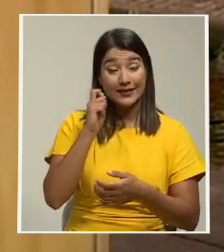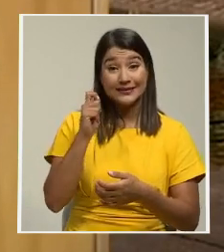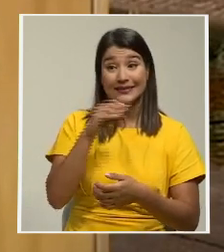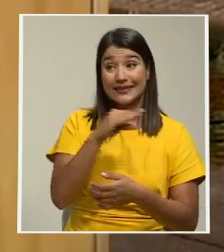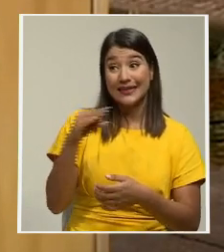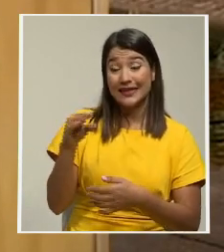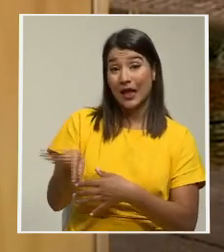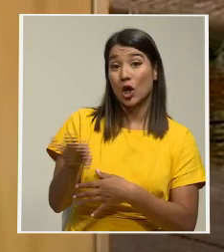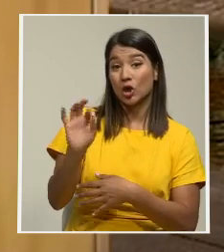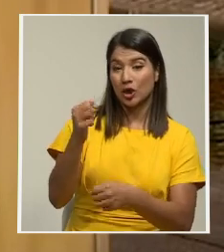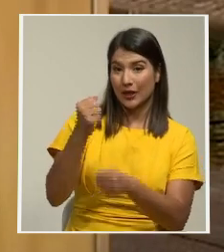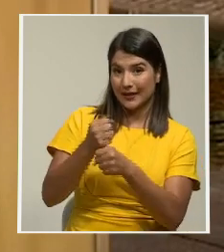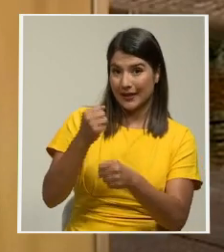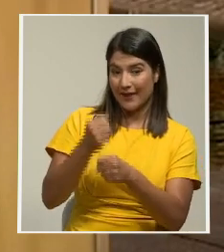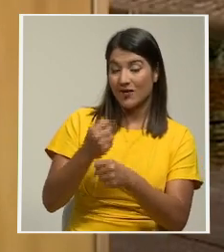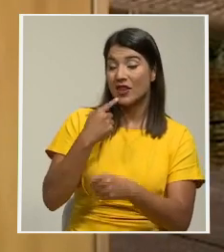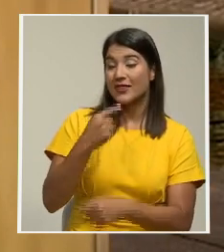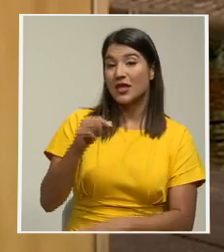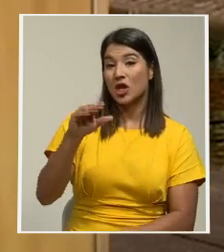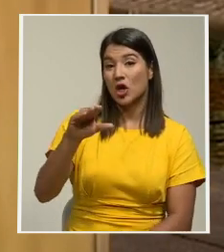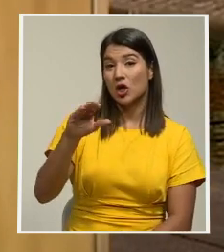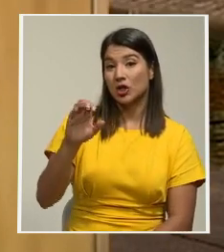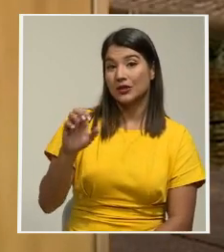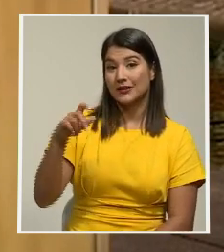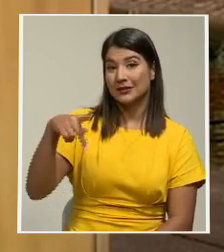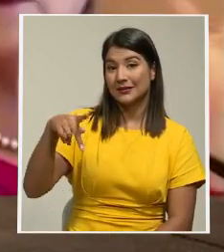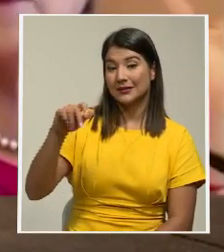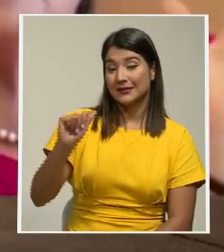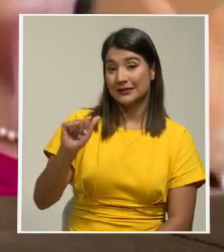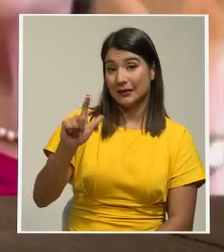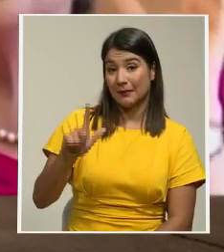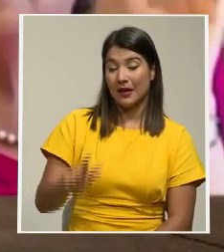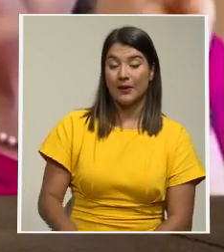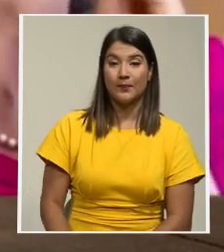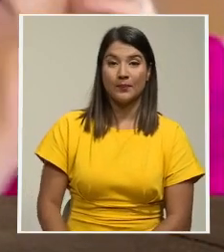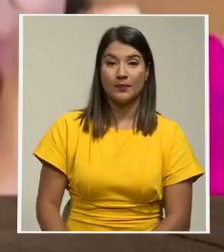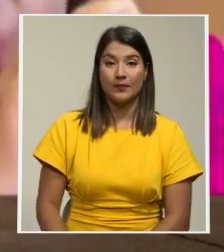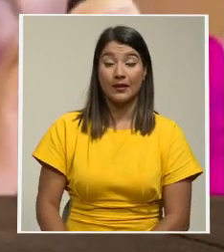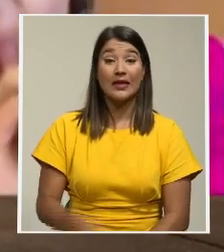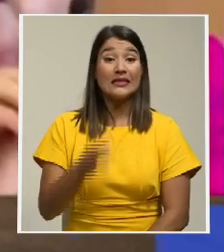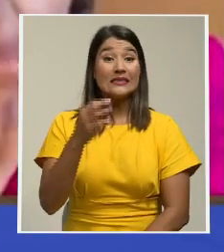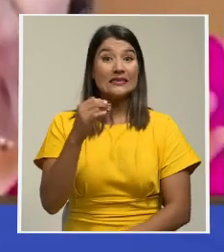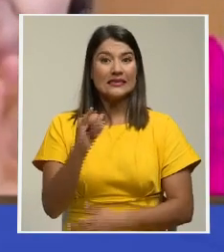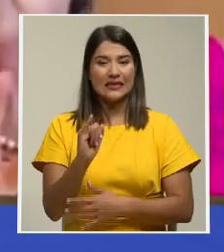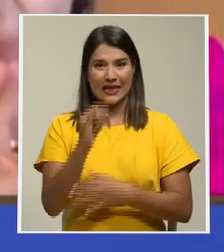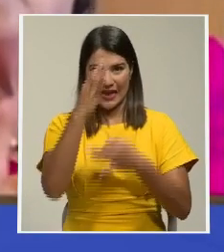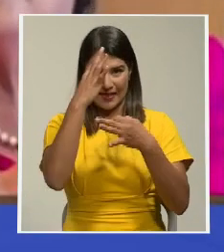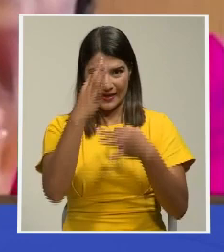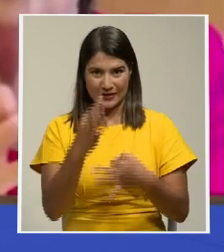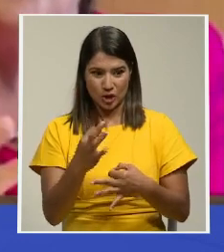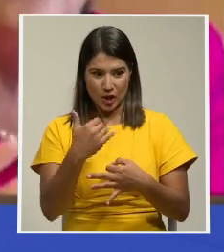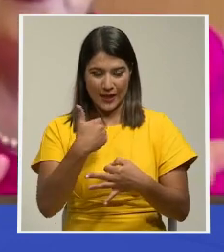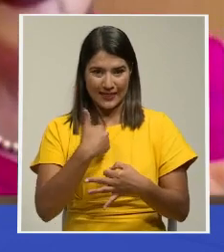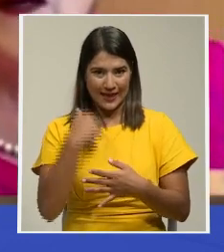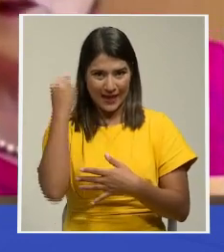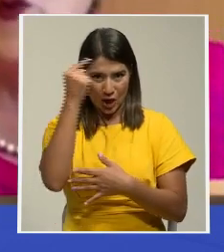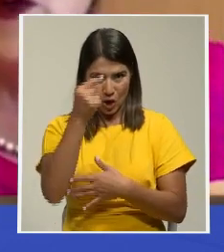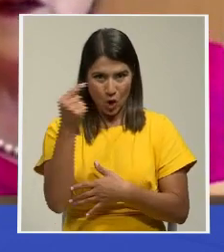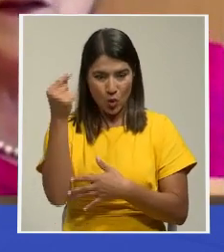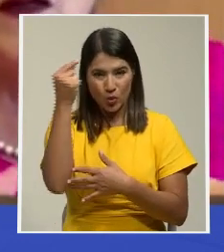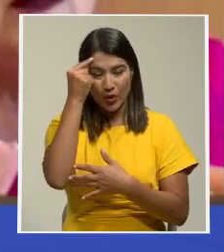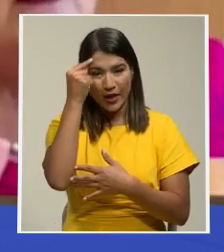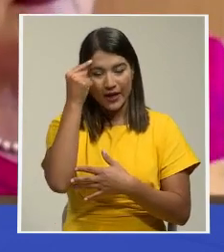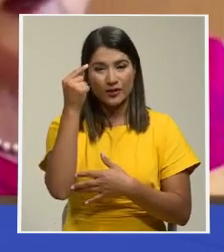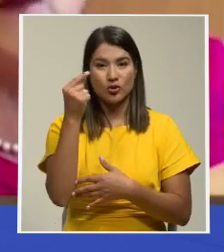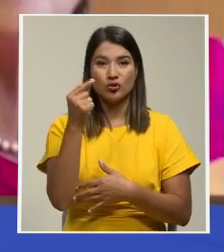la Comisión Económica para América Latina y el Caribe. Si las medidas que están tomando los gobiernos no llegan a las